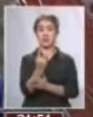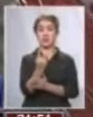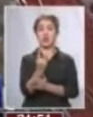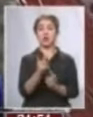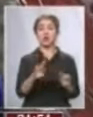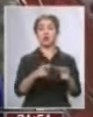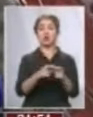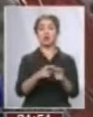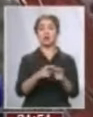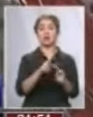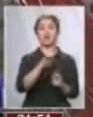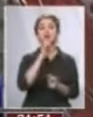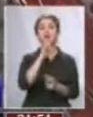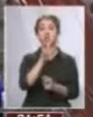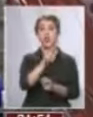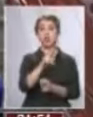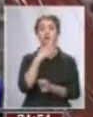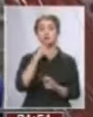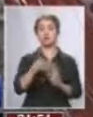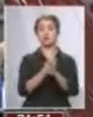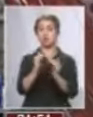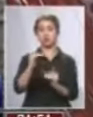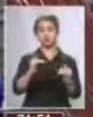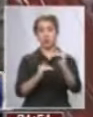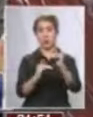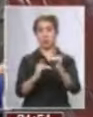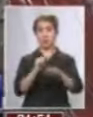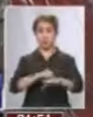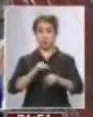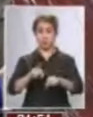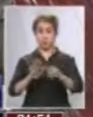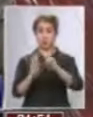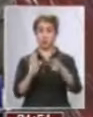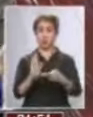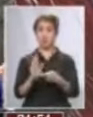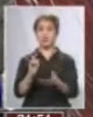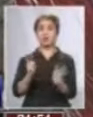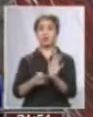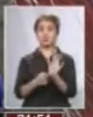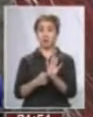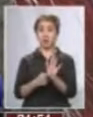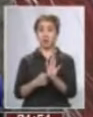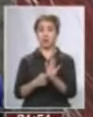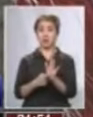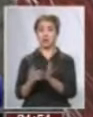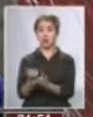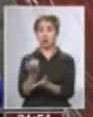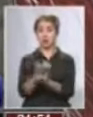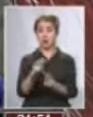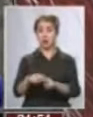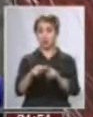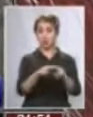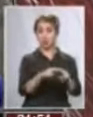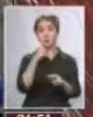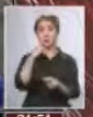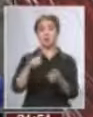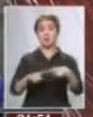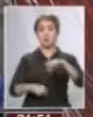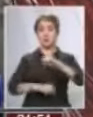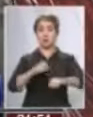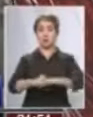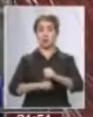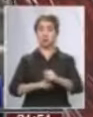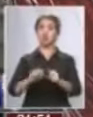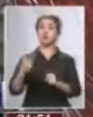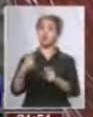Rectores, sino que para todas, supera a lo que de momento la reforma tributaria está recaudando. Pero el próximo año y el